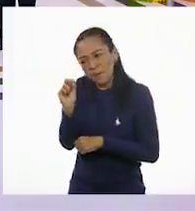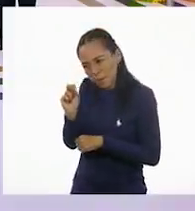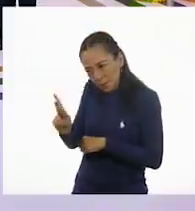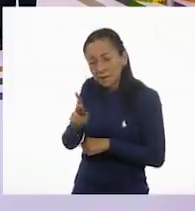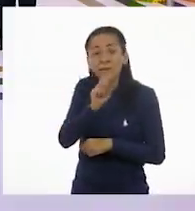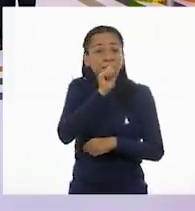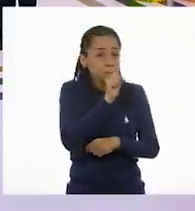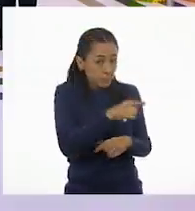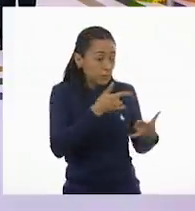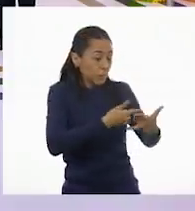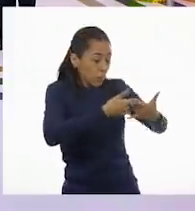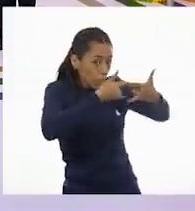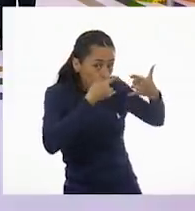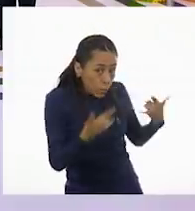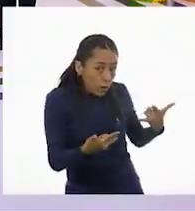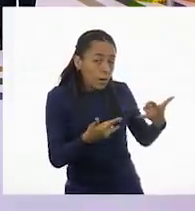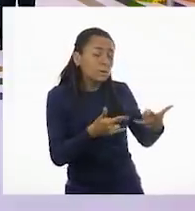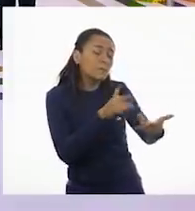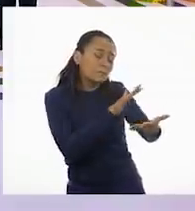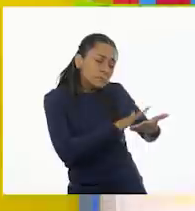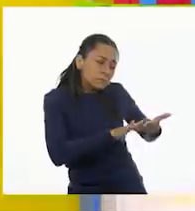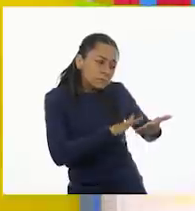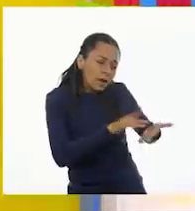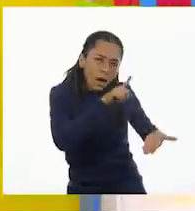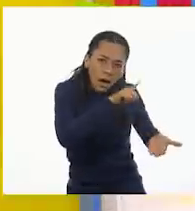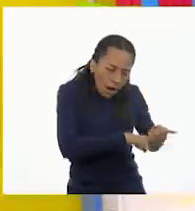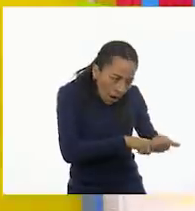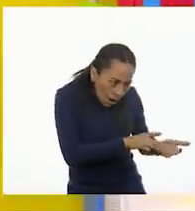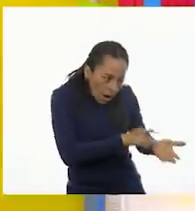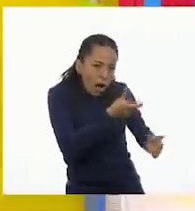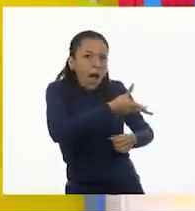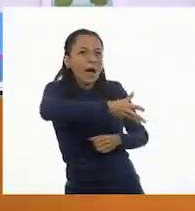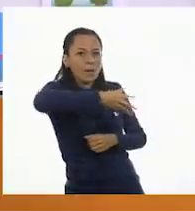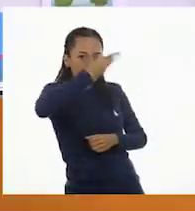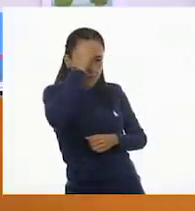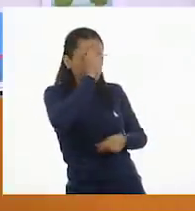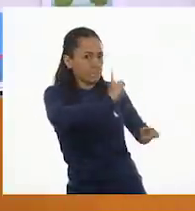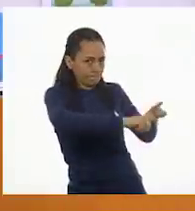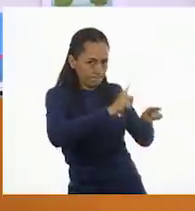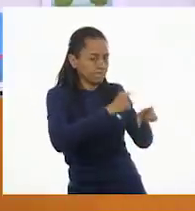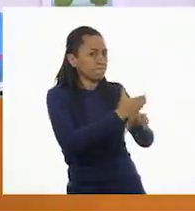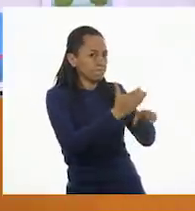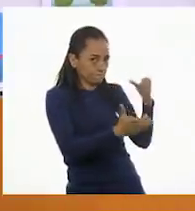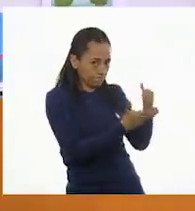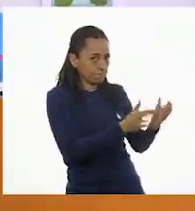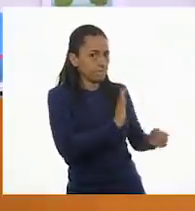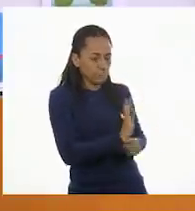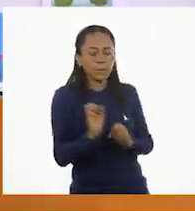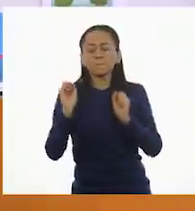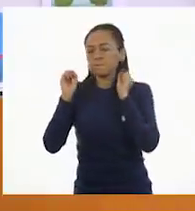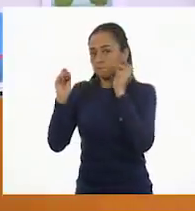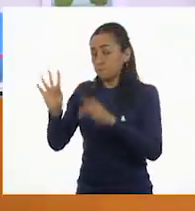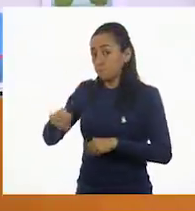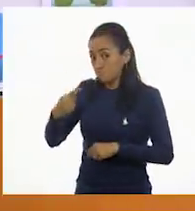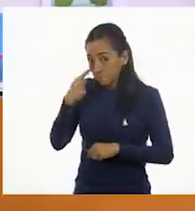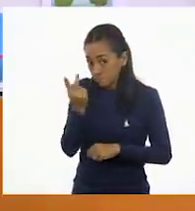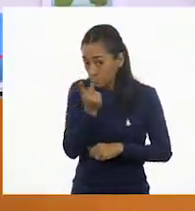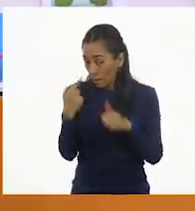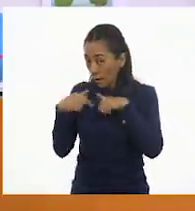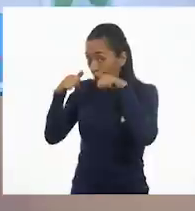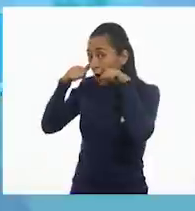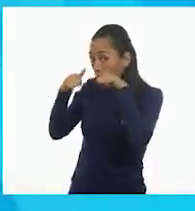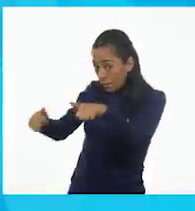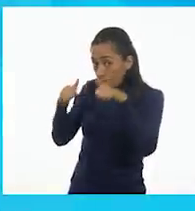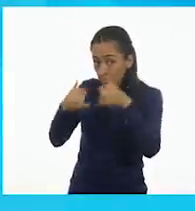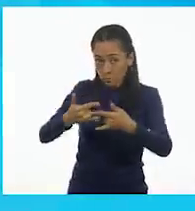muchísimas cosas, ¿no es así? Así es, Pepe. Escuchen con mucha atención entonces lo que pasa en este cuento. Sí. En un